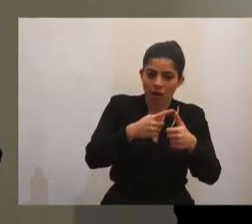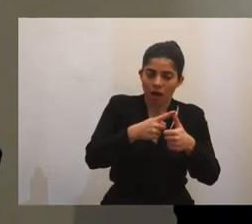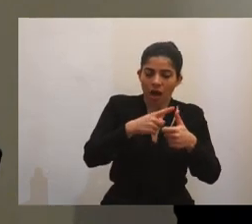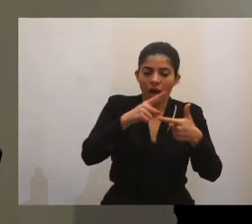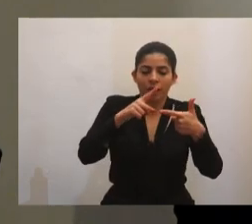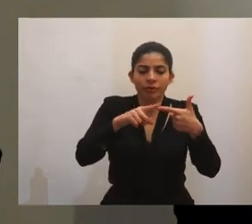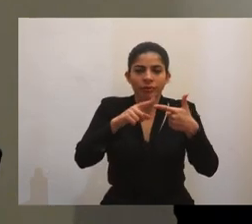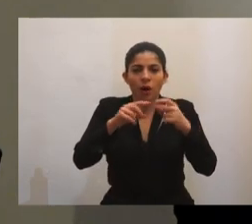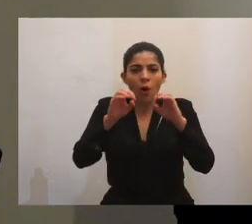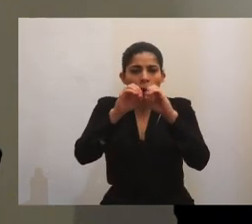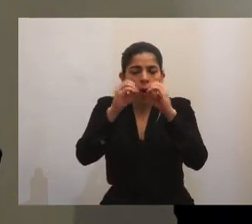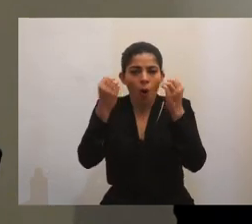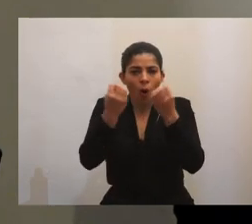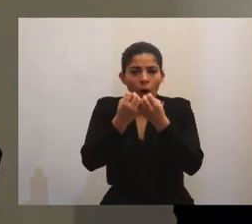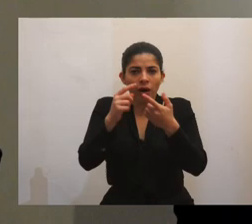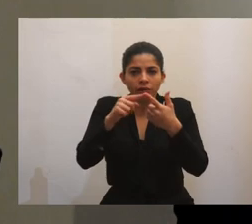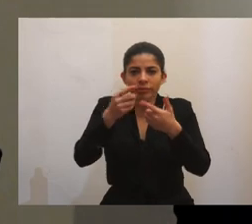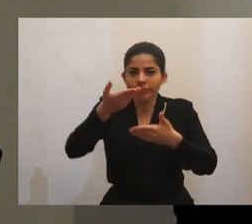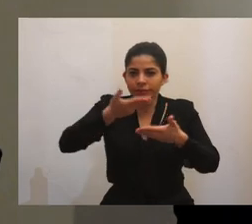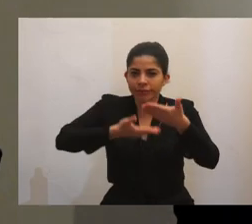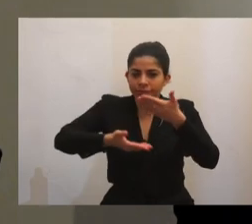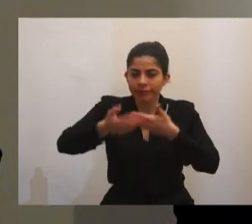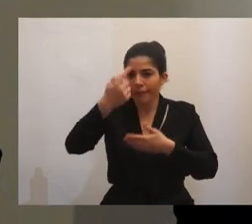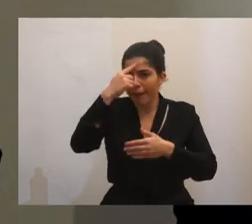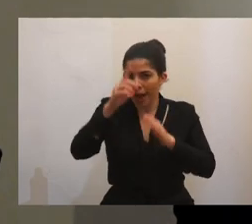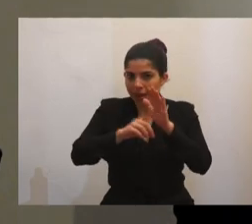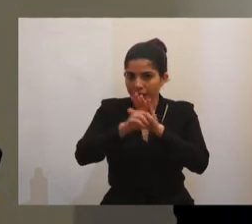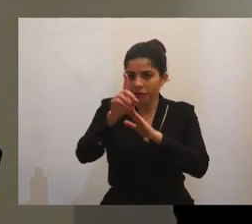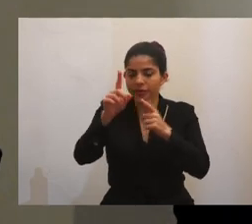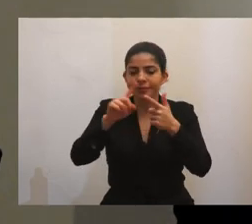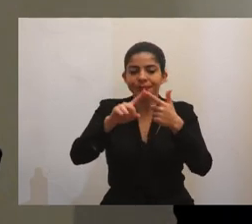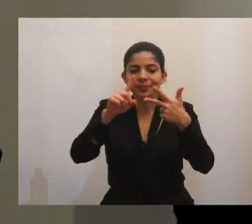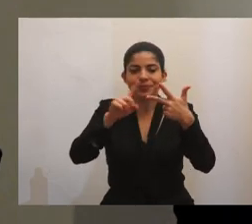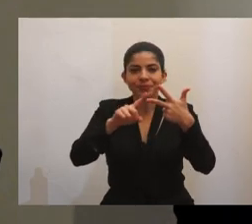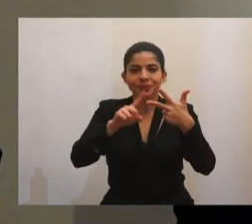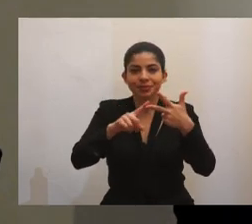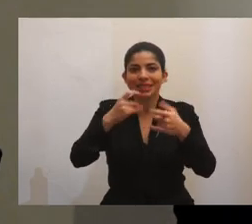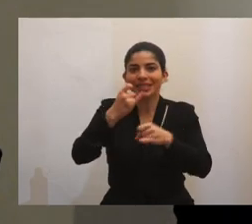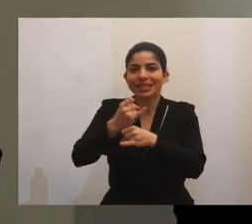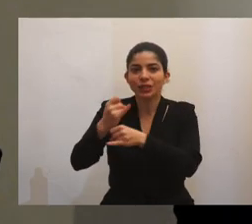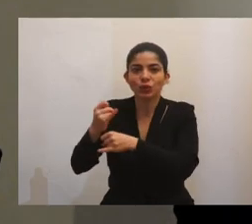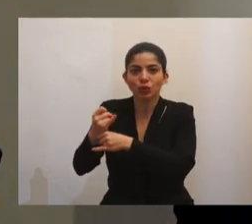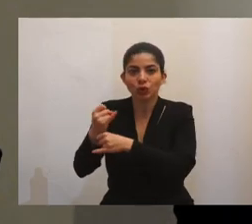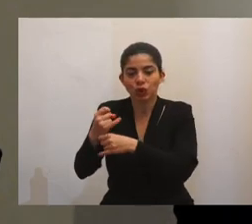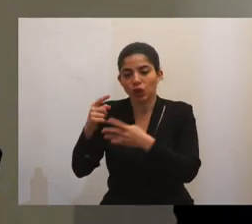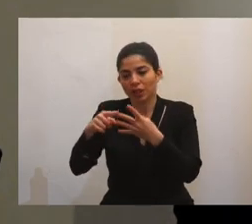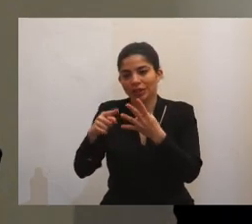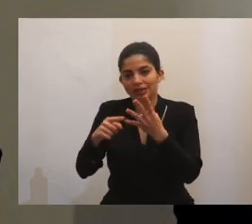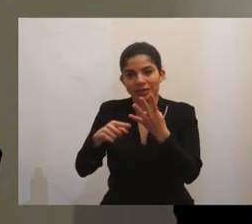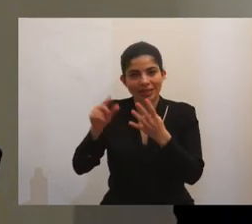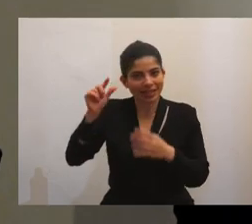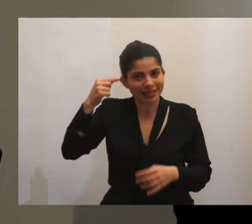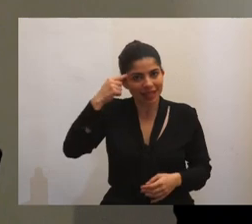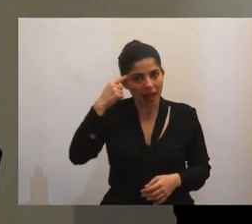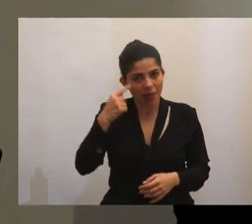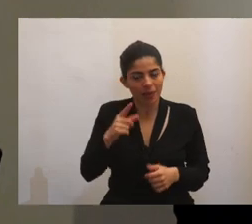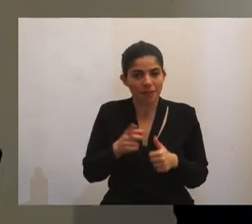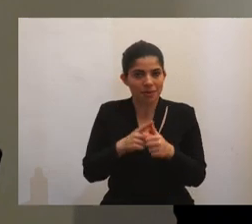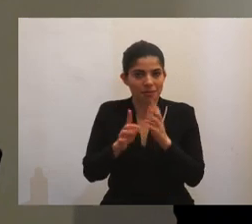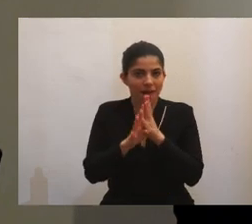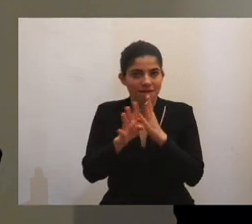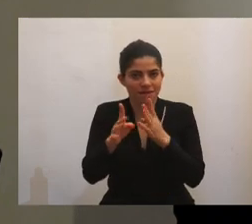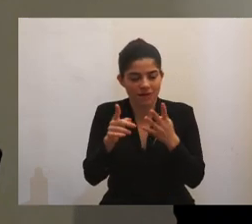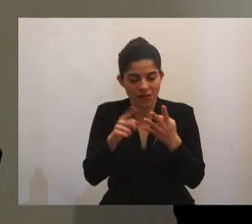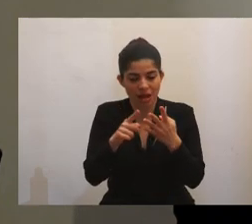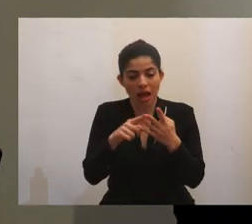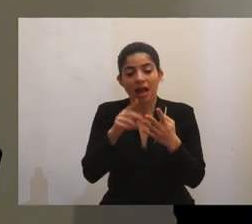una organización de cooperación para el desarrollo, a las instituciones del Estado en primera fila